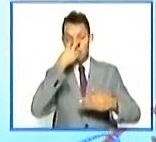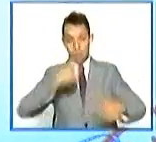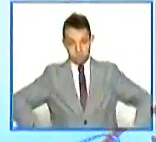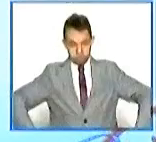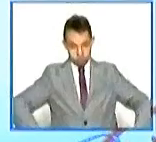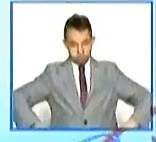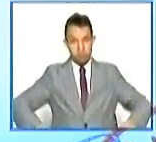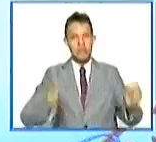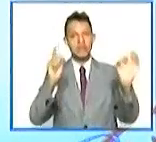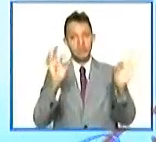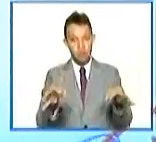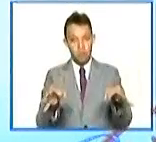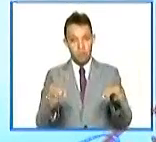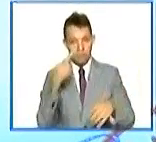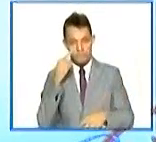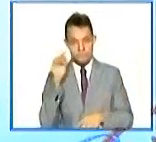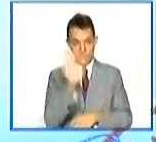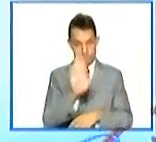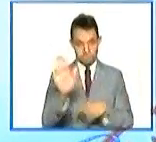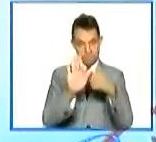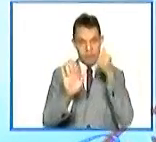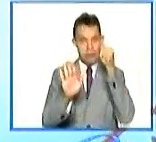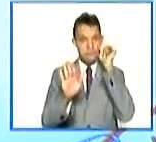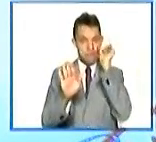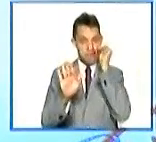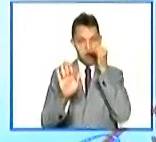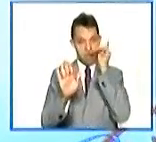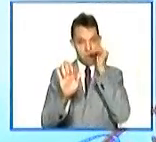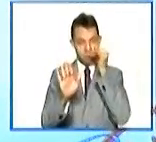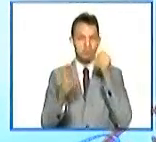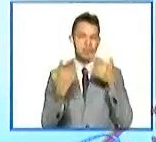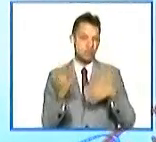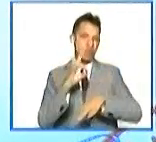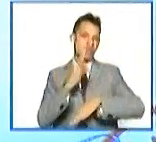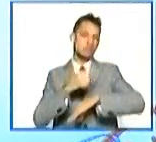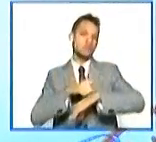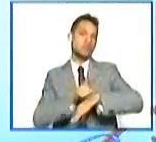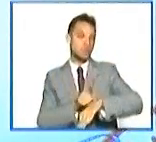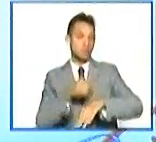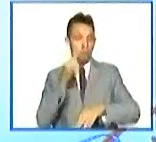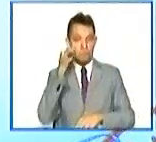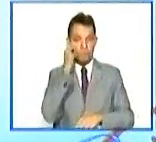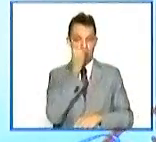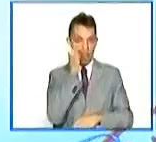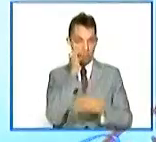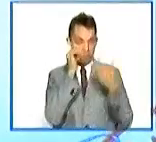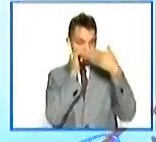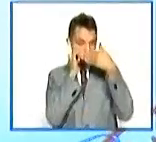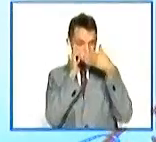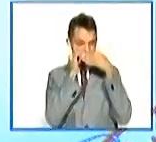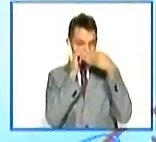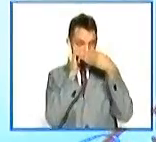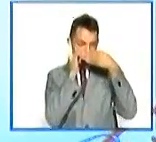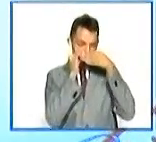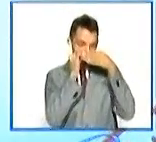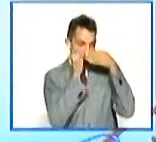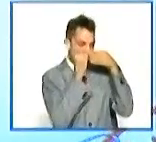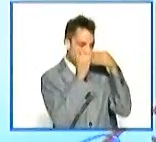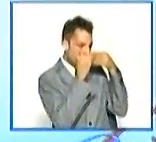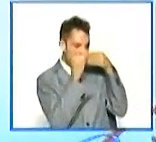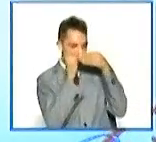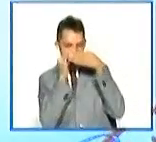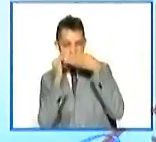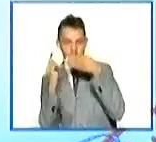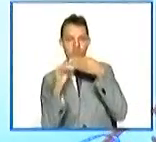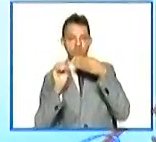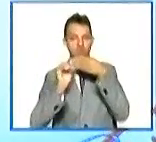nuestro objetivo. Vamos a ver y a escuchar este video de dos minutos, de tres minutos prácticamente, para que nos demos cuenta un poco más acerca del